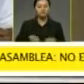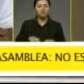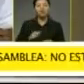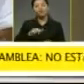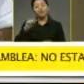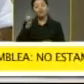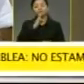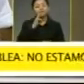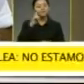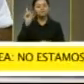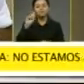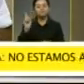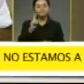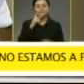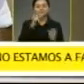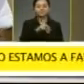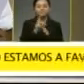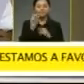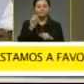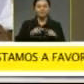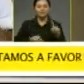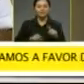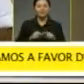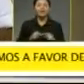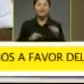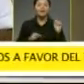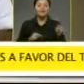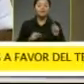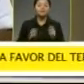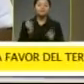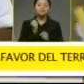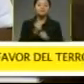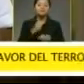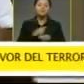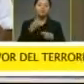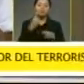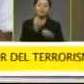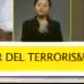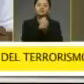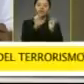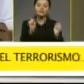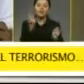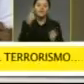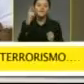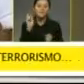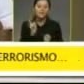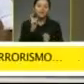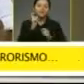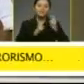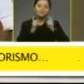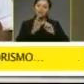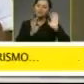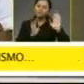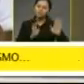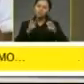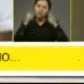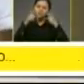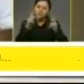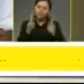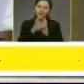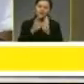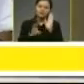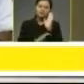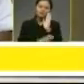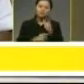los jueces Douglas y Goldberg, hicieron incluso una salvedad para expresar que en su opinión la Constitución le